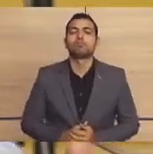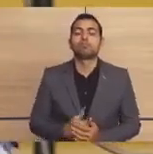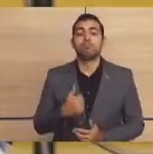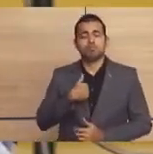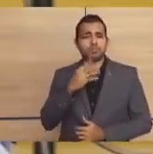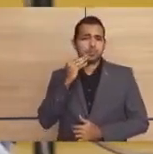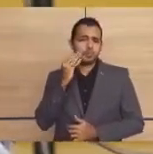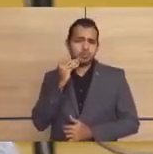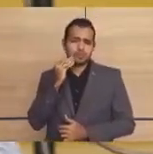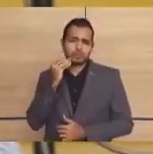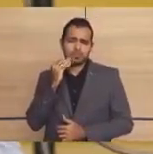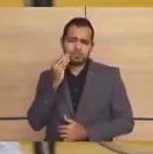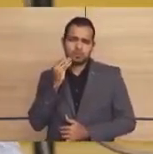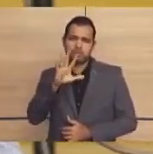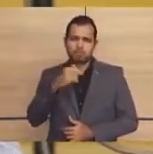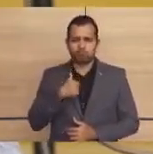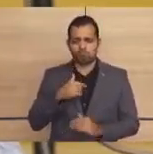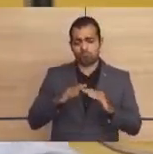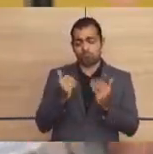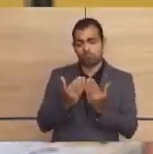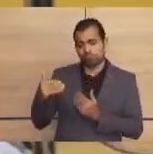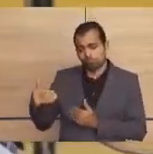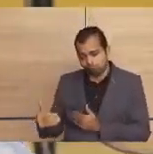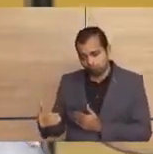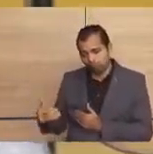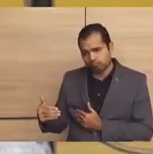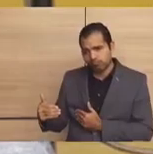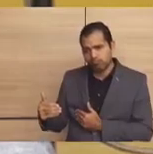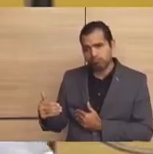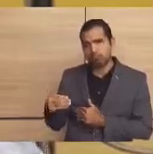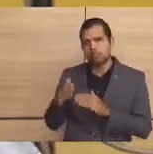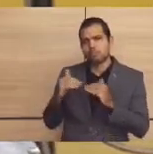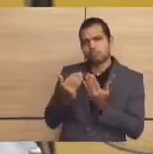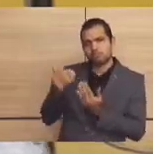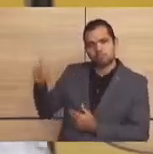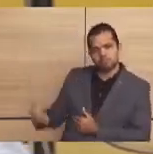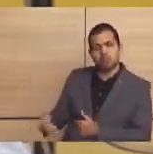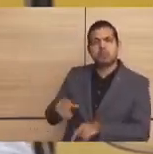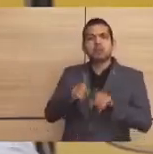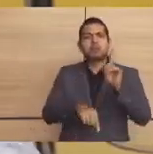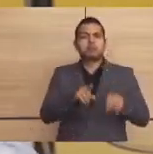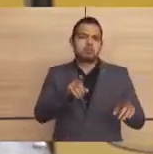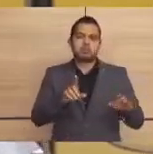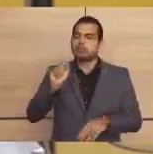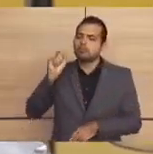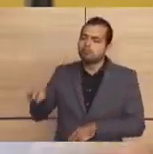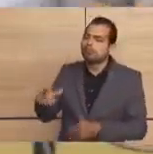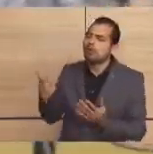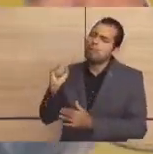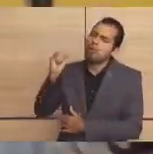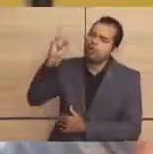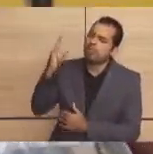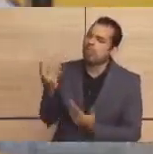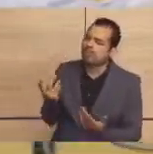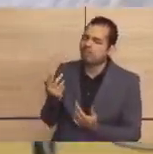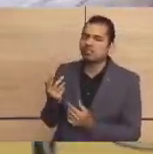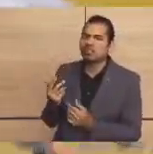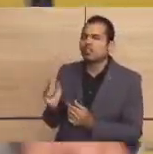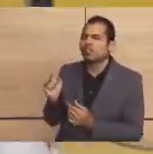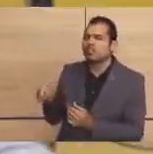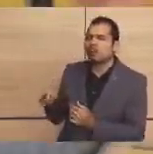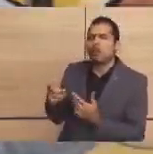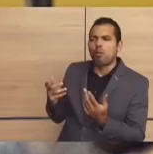Cuando somos chiquitos en el colegio y uno va a preguntar sobre política, sobre cómo funcionan las cosas, es como, le responden